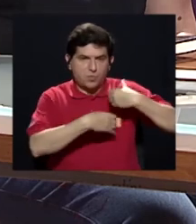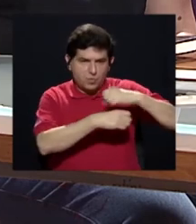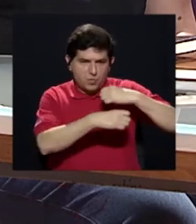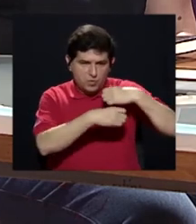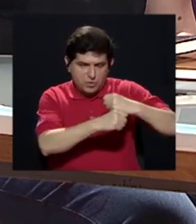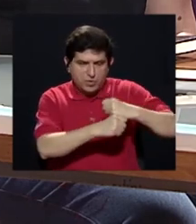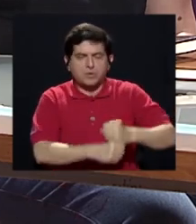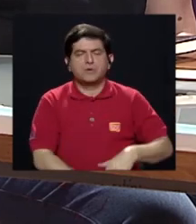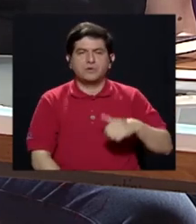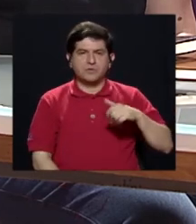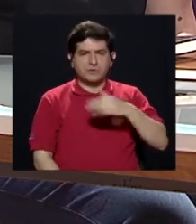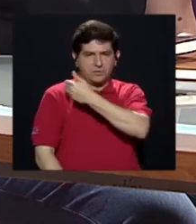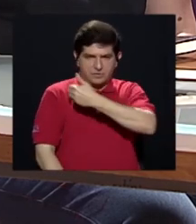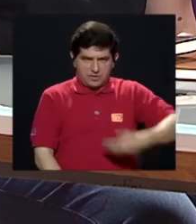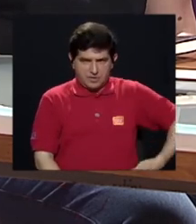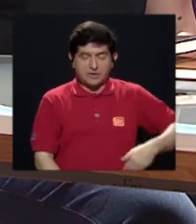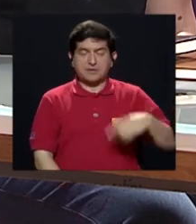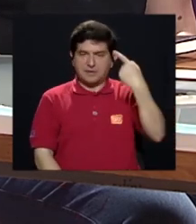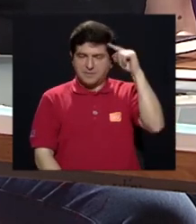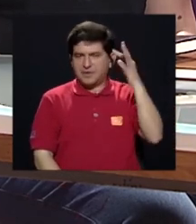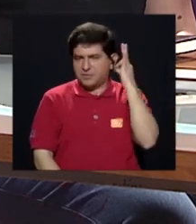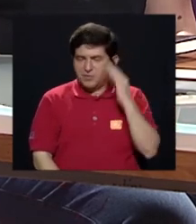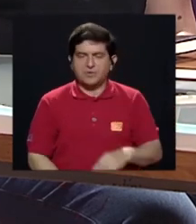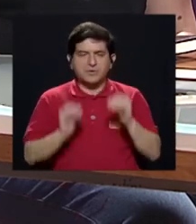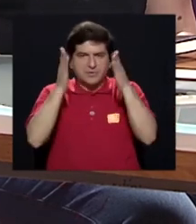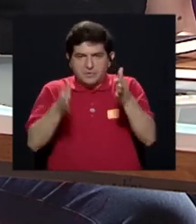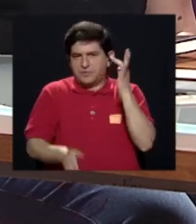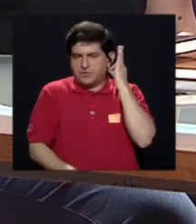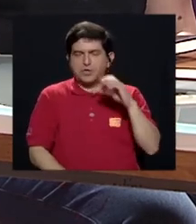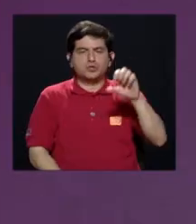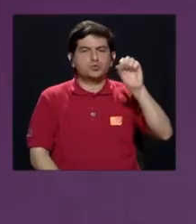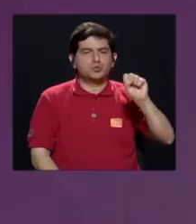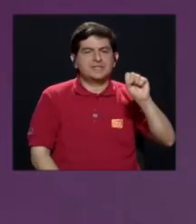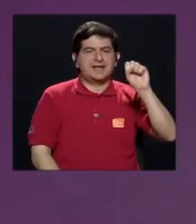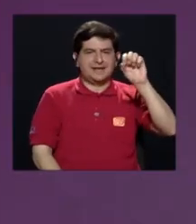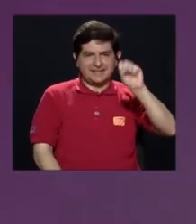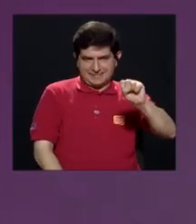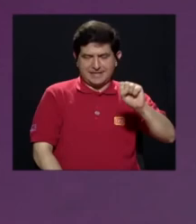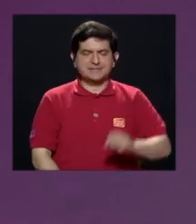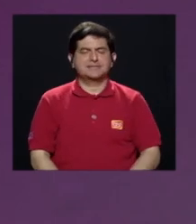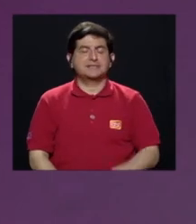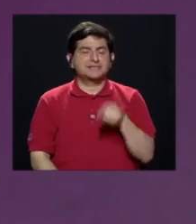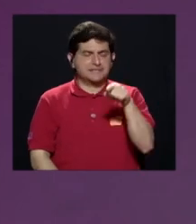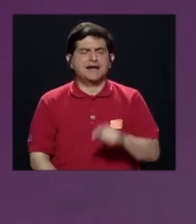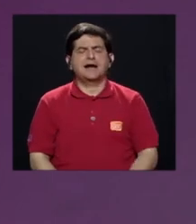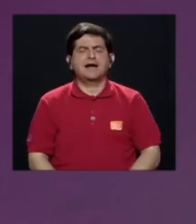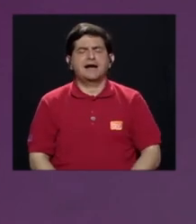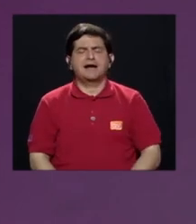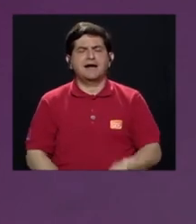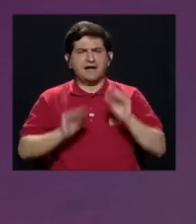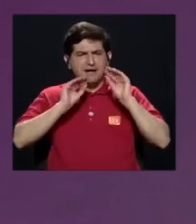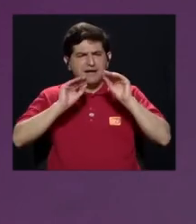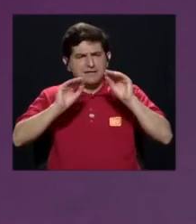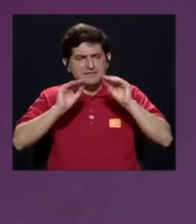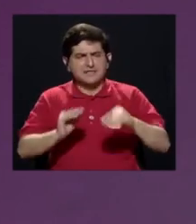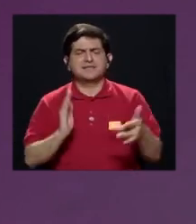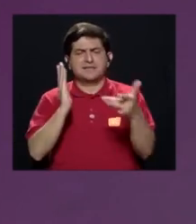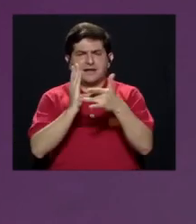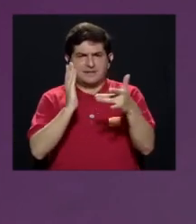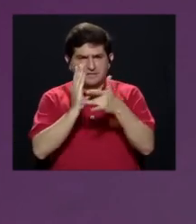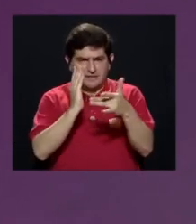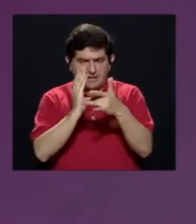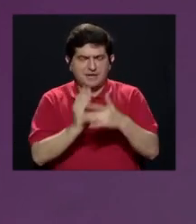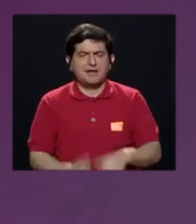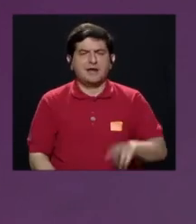la profesora Susana Sánchez nos enseñó lo que es la técnica de mosaicos aplicada a lo que es el